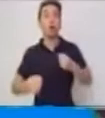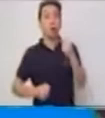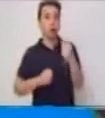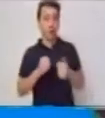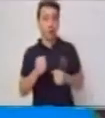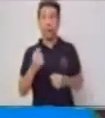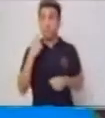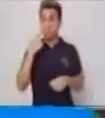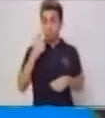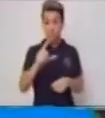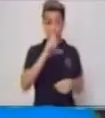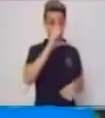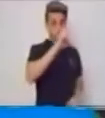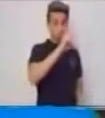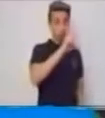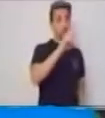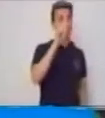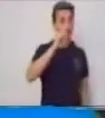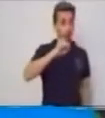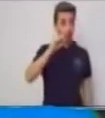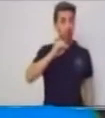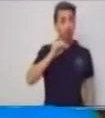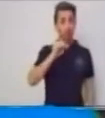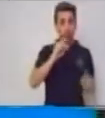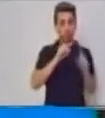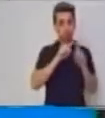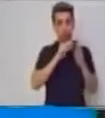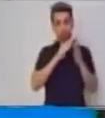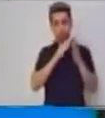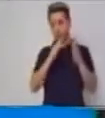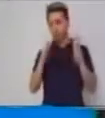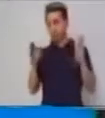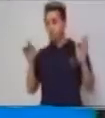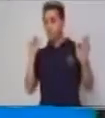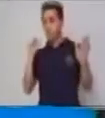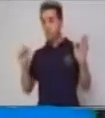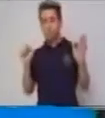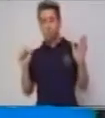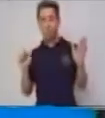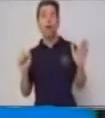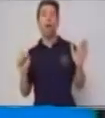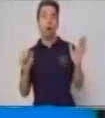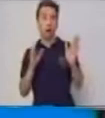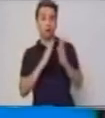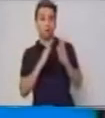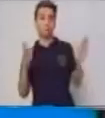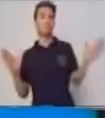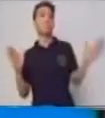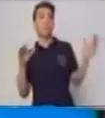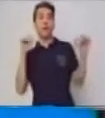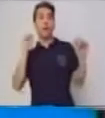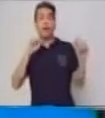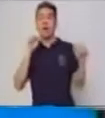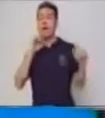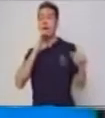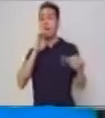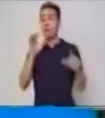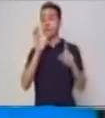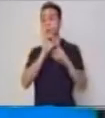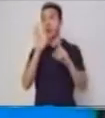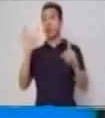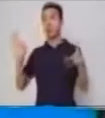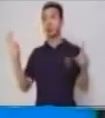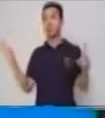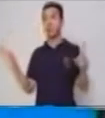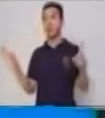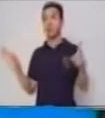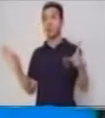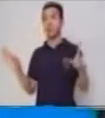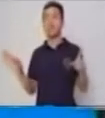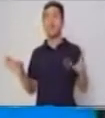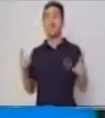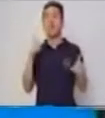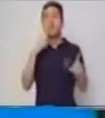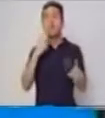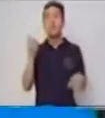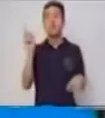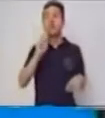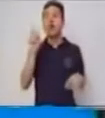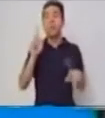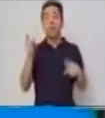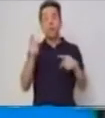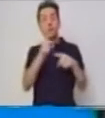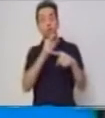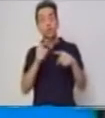el puntito al final y es una oración. Vamos a identificar cuál es el